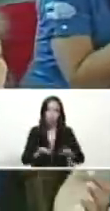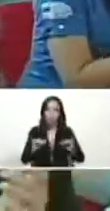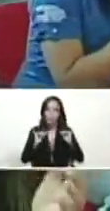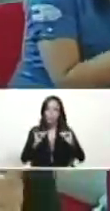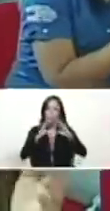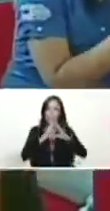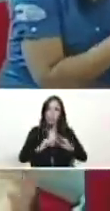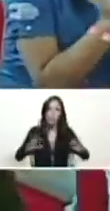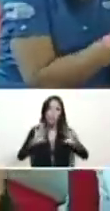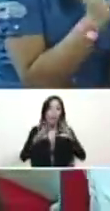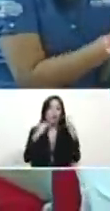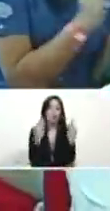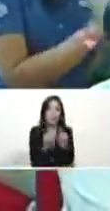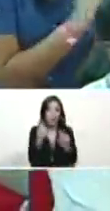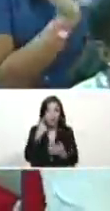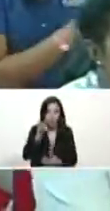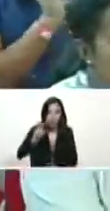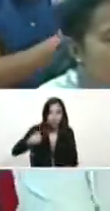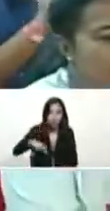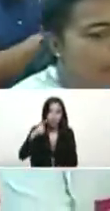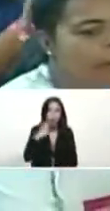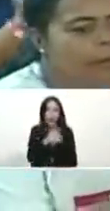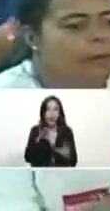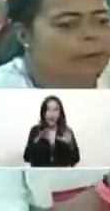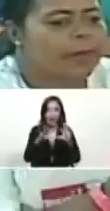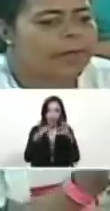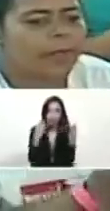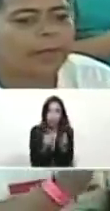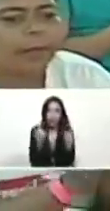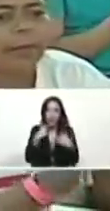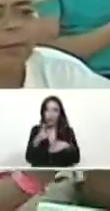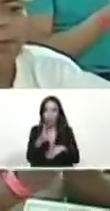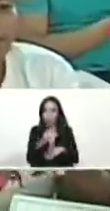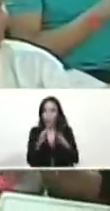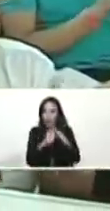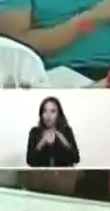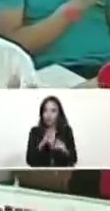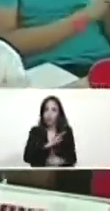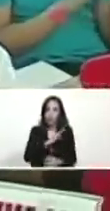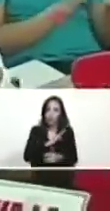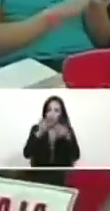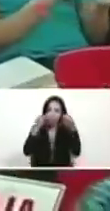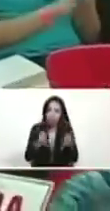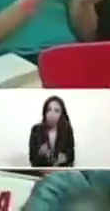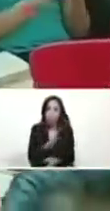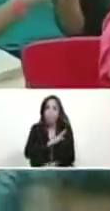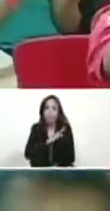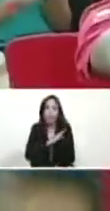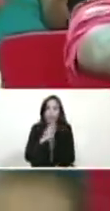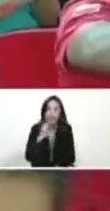todas las familias tengan una vivienda digna, bella, justa, necesaria, propia.